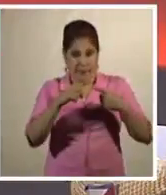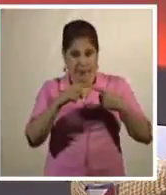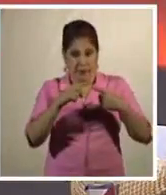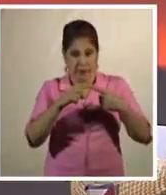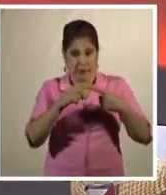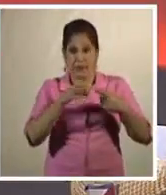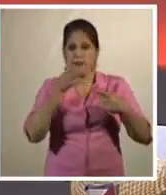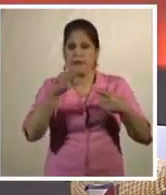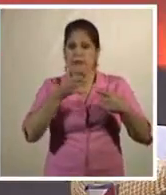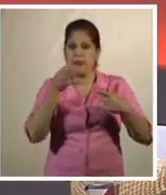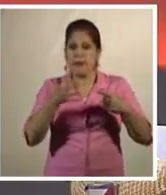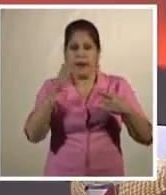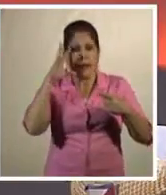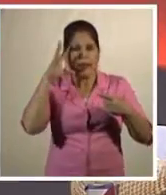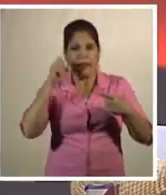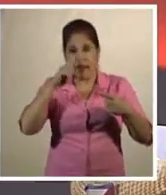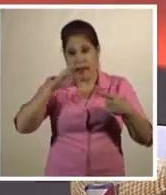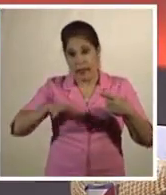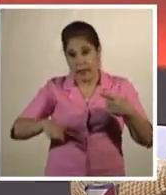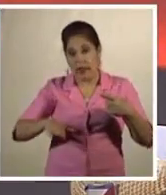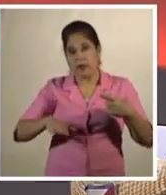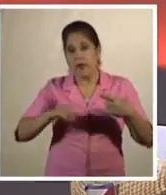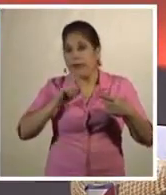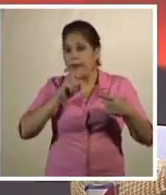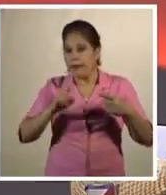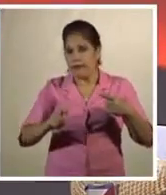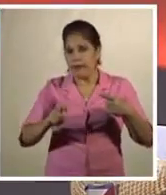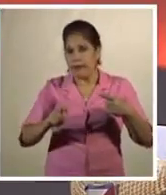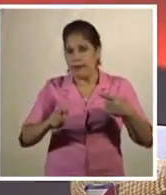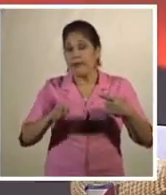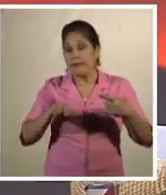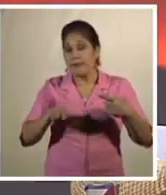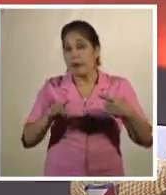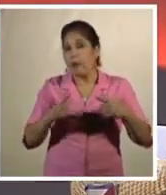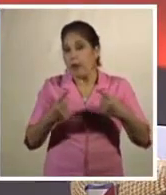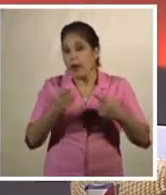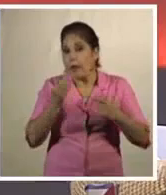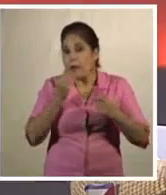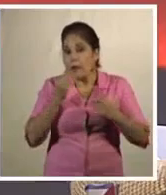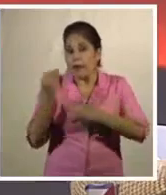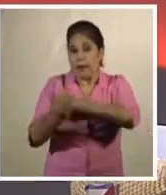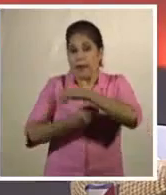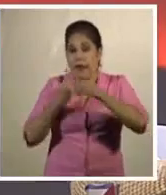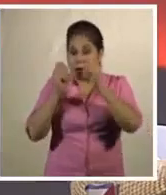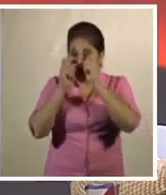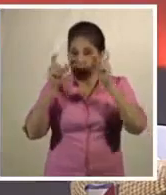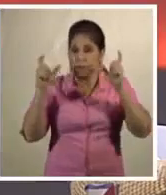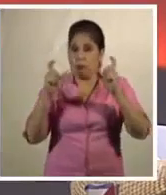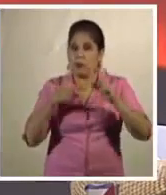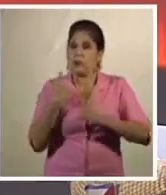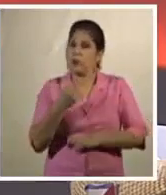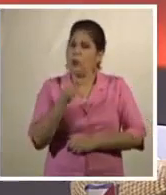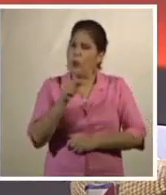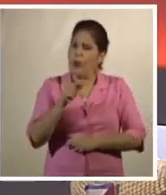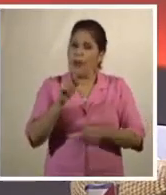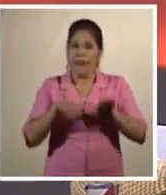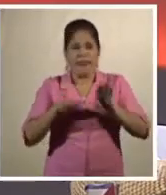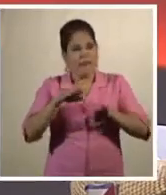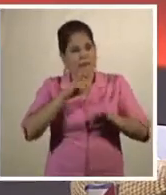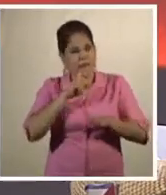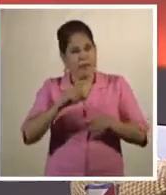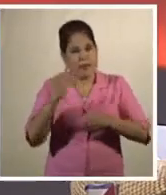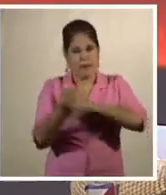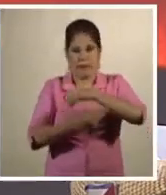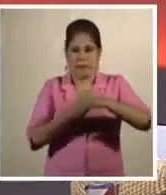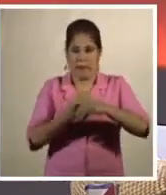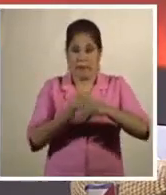primer lugar aunque se haya dicho mucho entender que a la infancia le da más vulnerables del punto de vista de cuanto le impactan los cambios a todas las personas